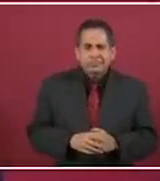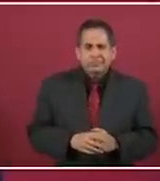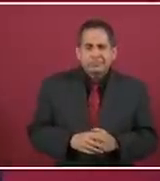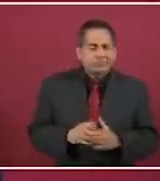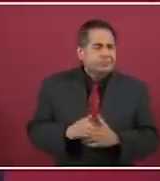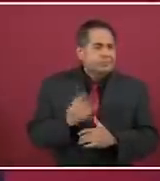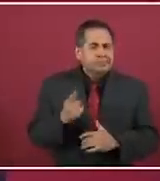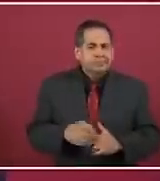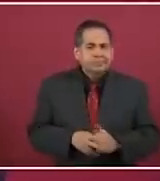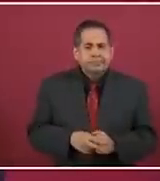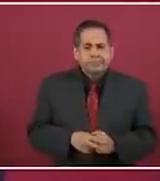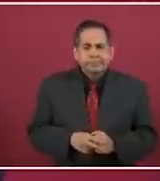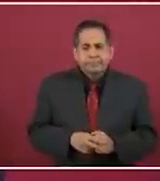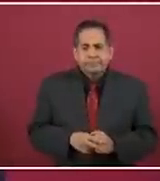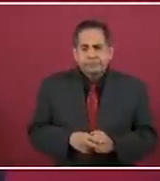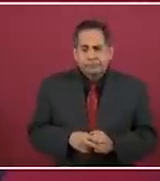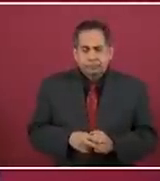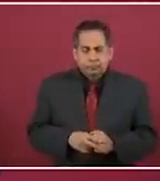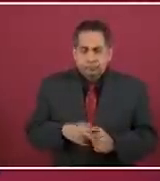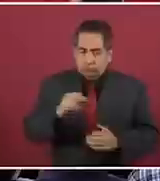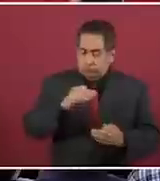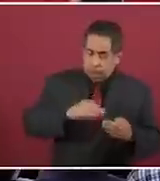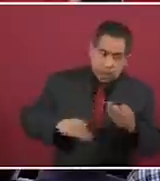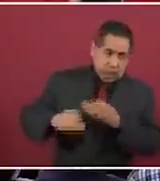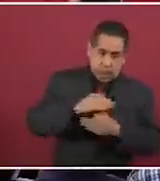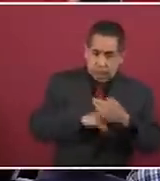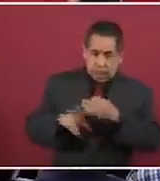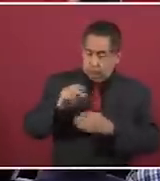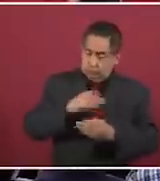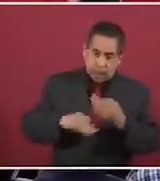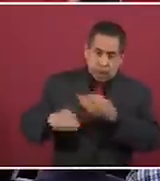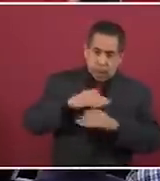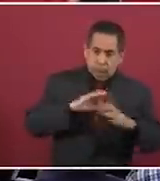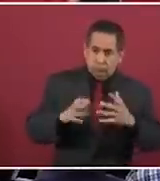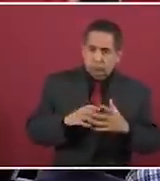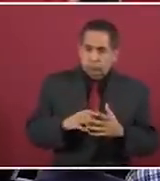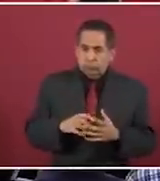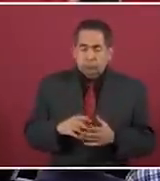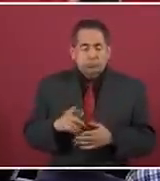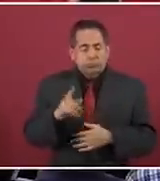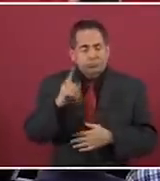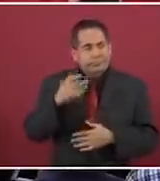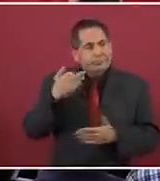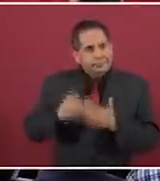porque no todos han entendido,